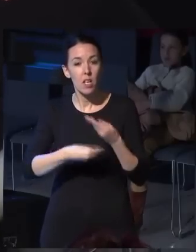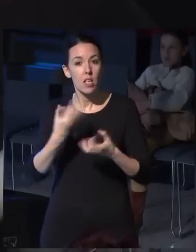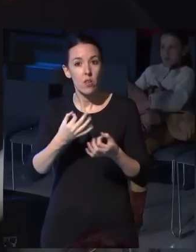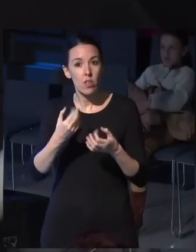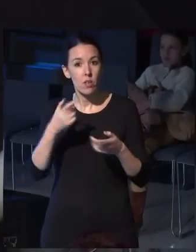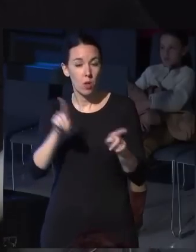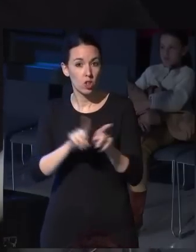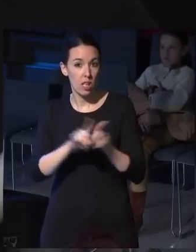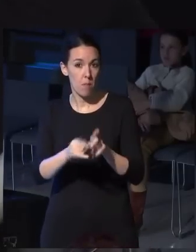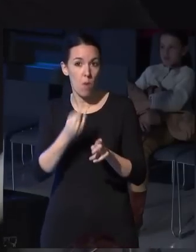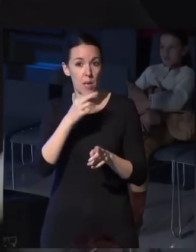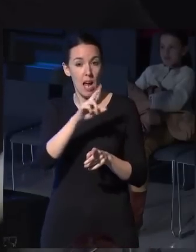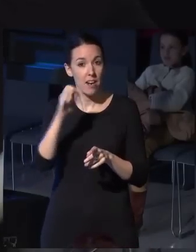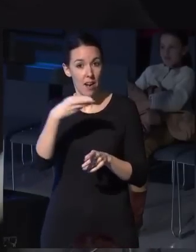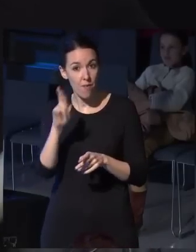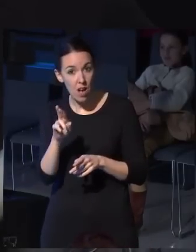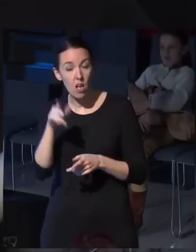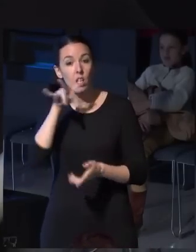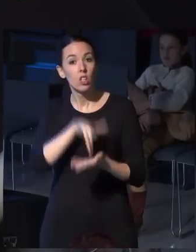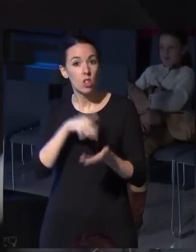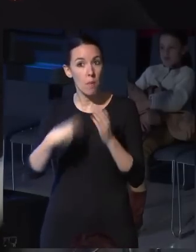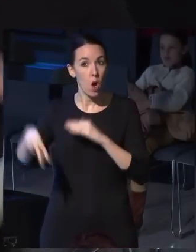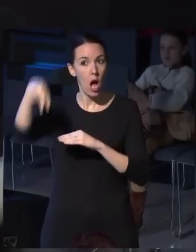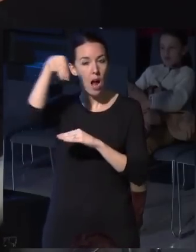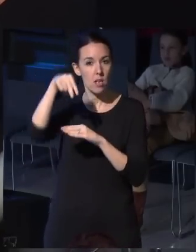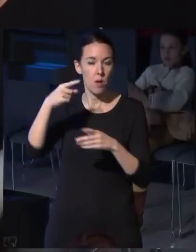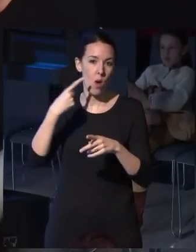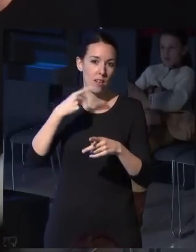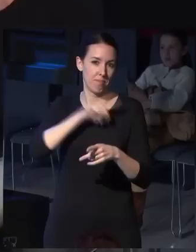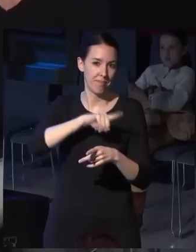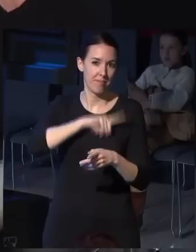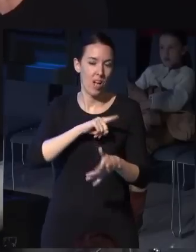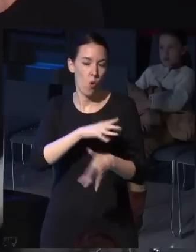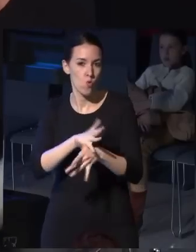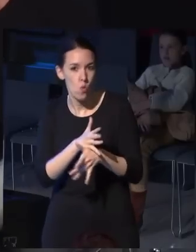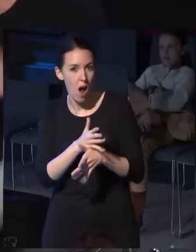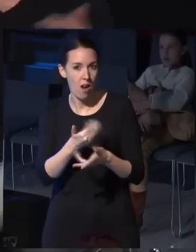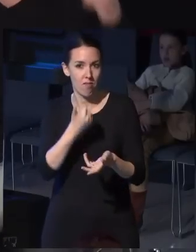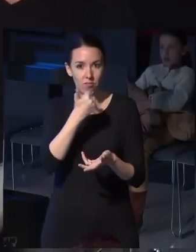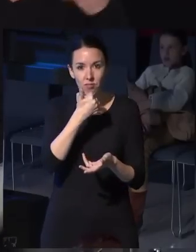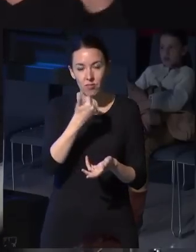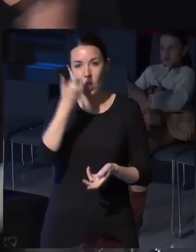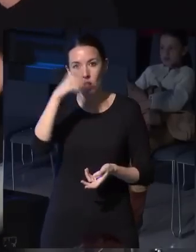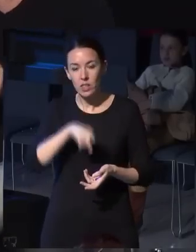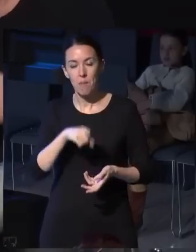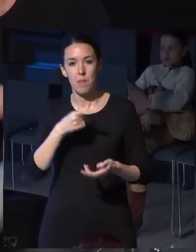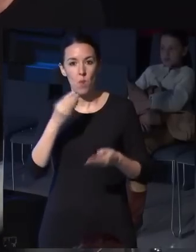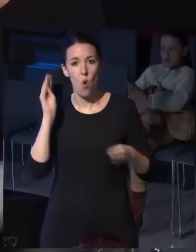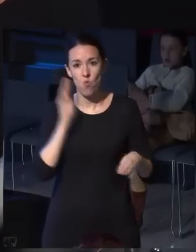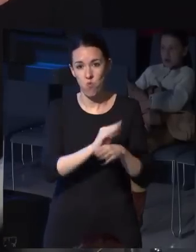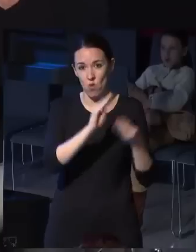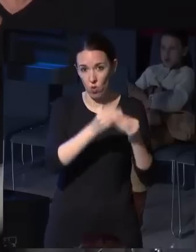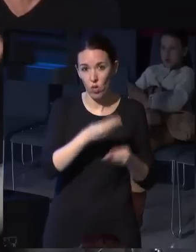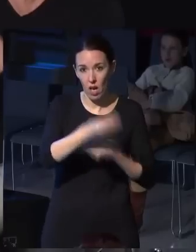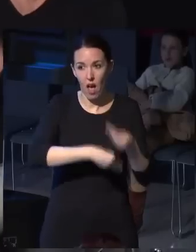pila de reverb, porque como estaba arriba, ¿no? Entonces tenemos esa sensación de jugar también, que es parte que los productores lo hacen,